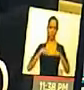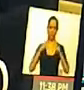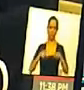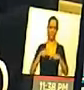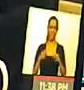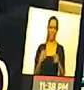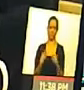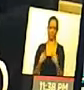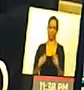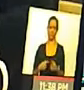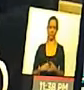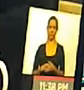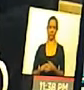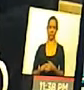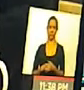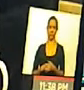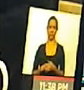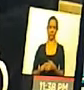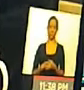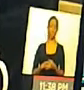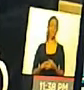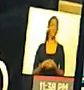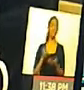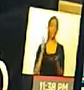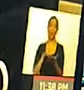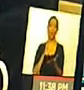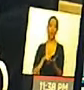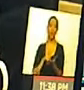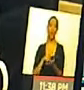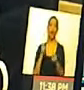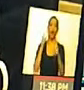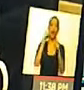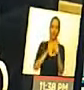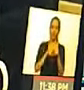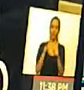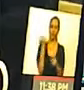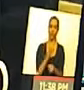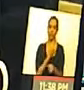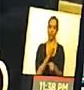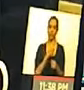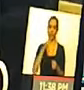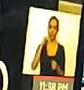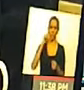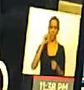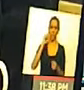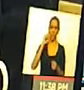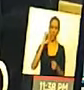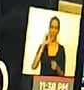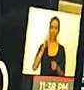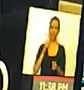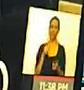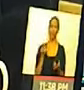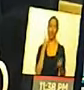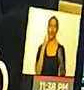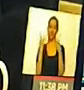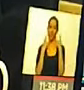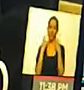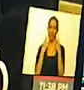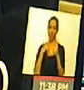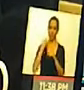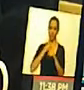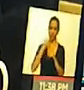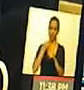etcétera, etcétera. Que ha estado inclusive vinculado con el asesinato de Mariel, que es una activista de Río